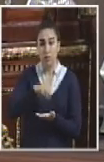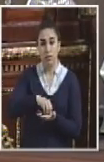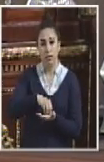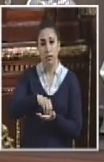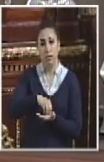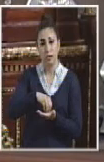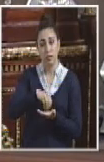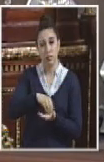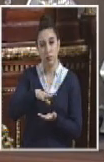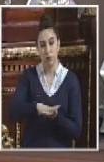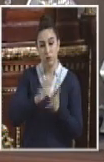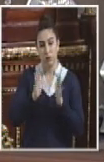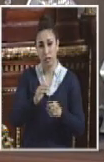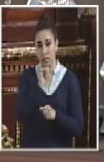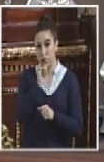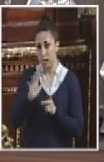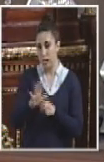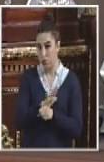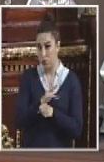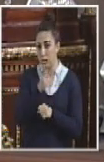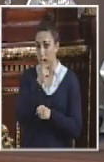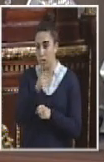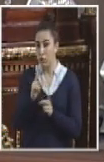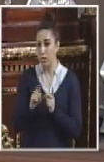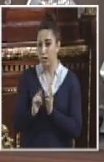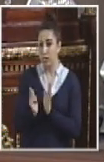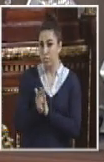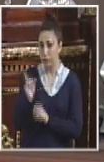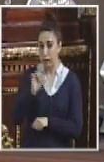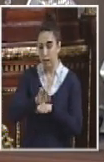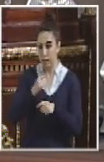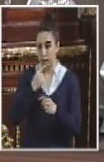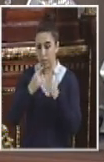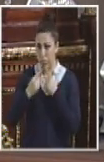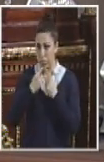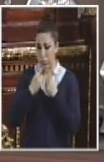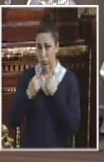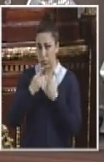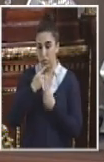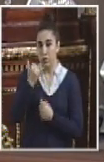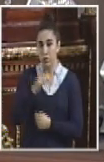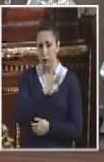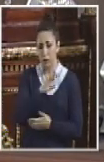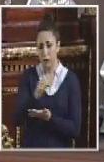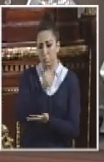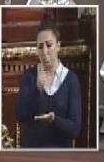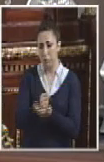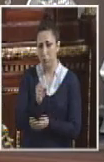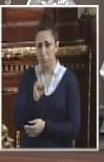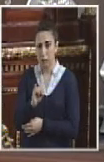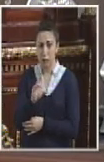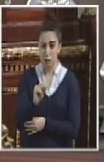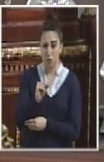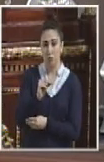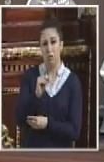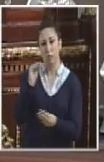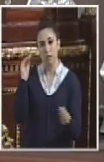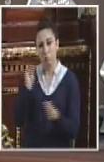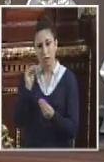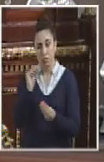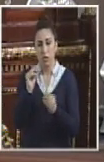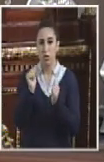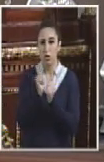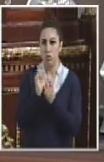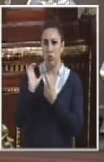Ciudad de México, se instruye su inserción íntegra en el diario de los debates y se turnará para su análisis y dictamen